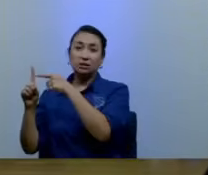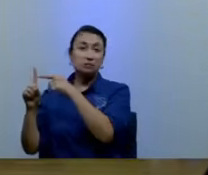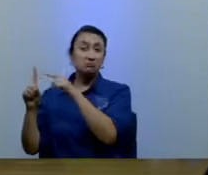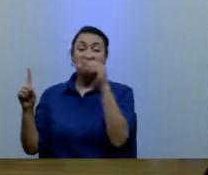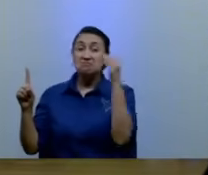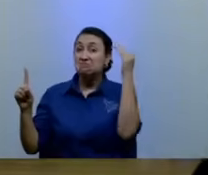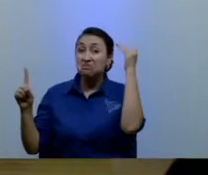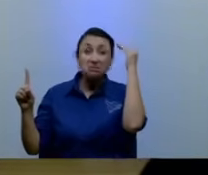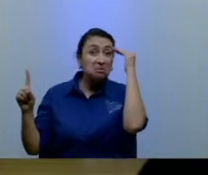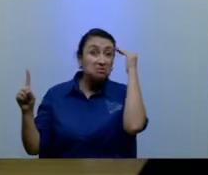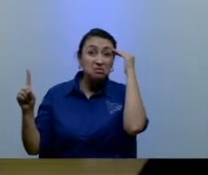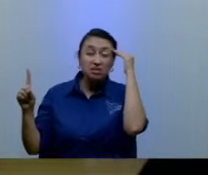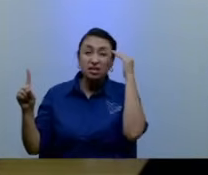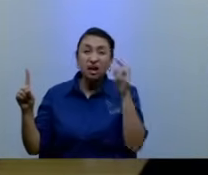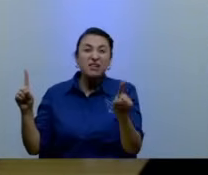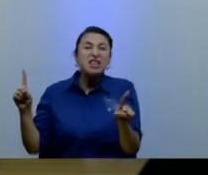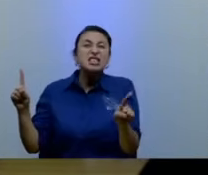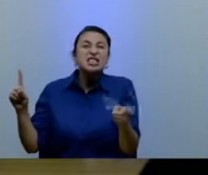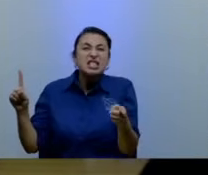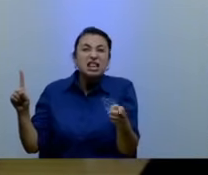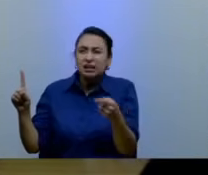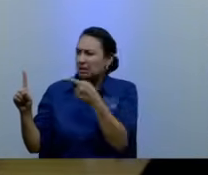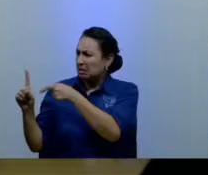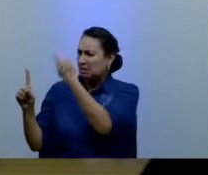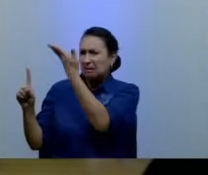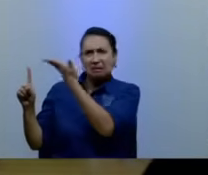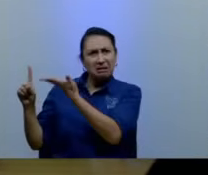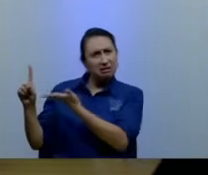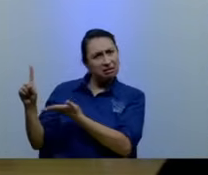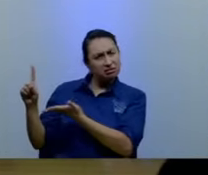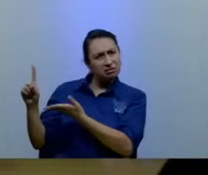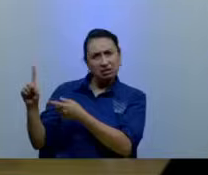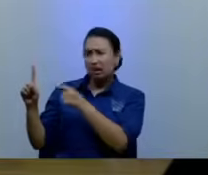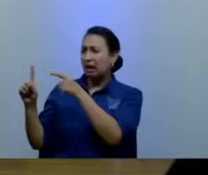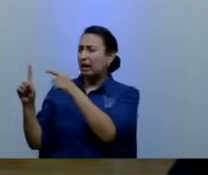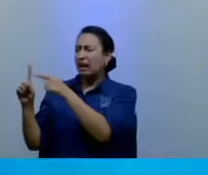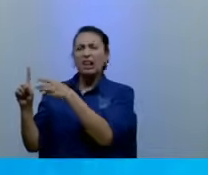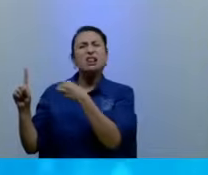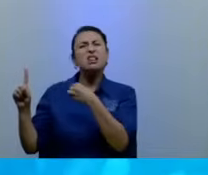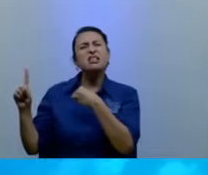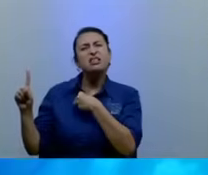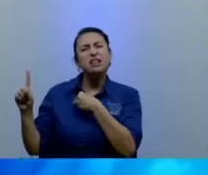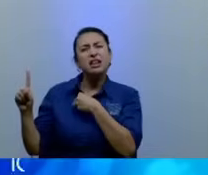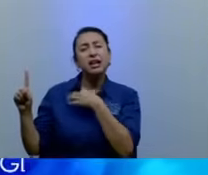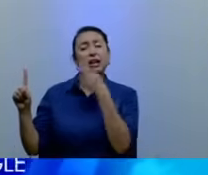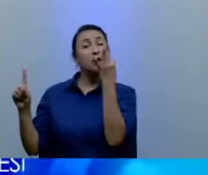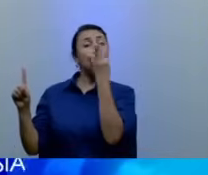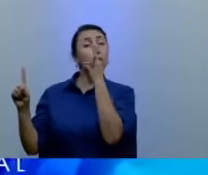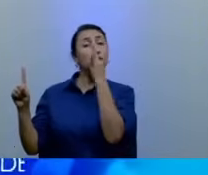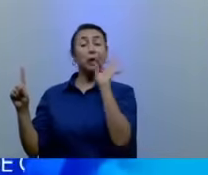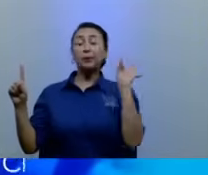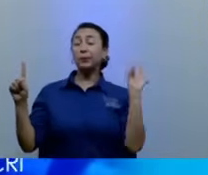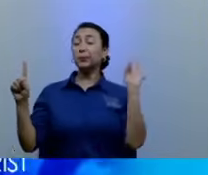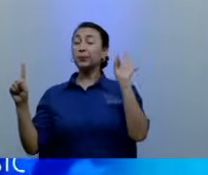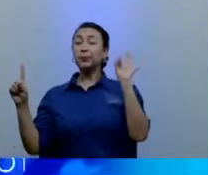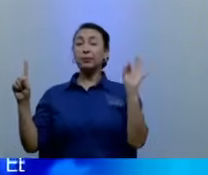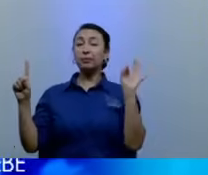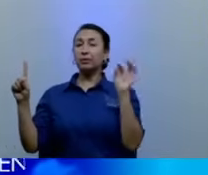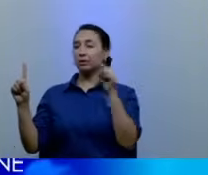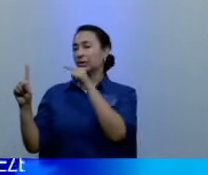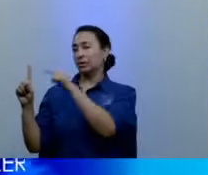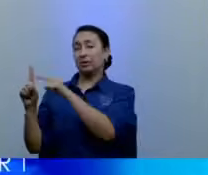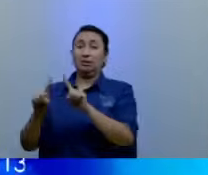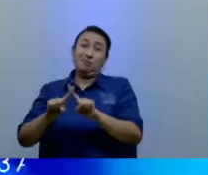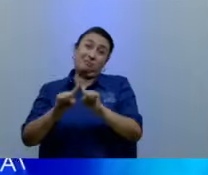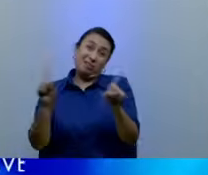por gestos, hacer gestos exagerados, pretendiendo ser mujer, ¿verdad? Y entonces terminan en drag